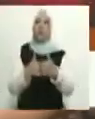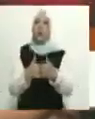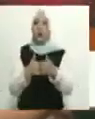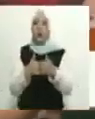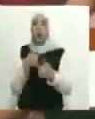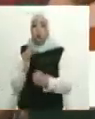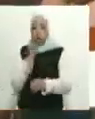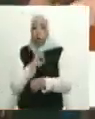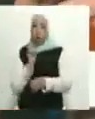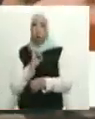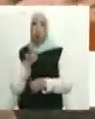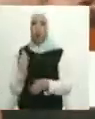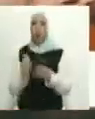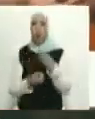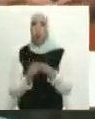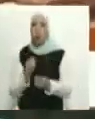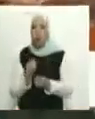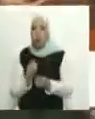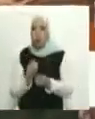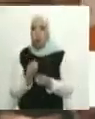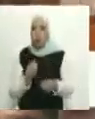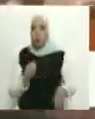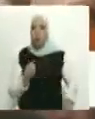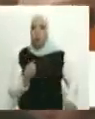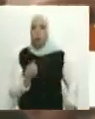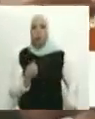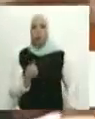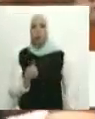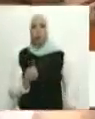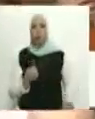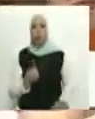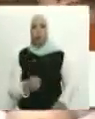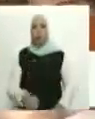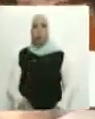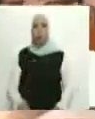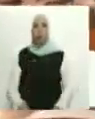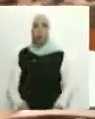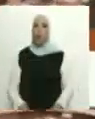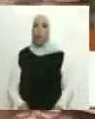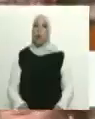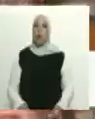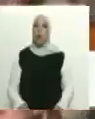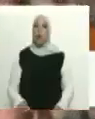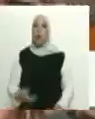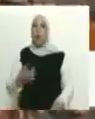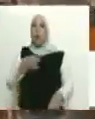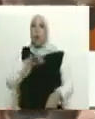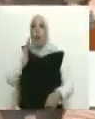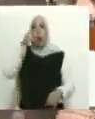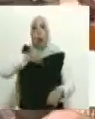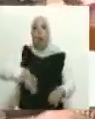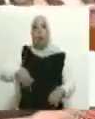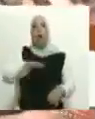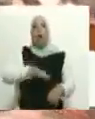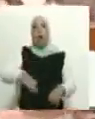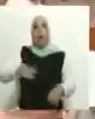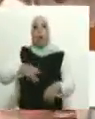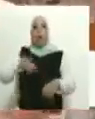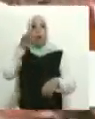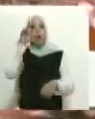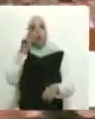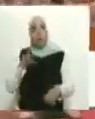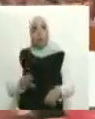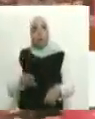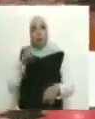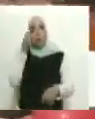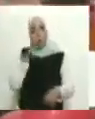caminamos aquí por una calle asfaltada. Caminamos por donde camina el pueblo todos los días.